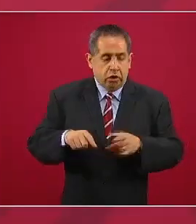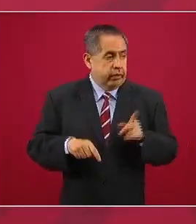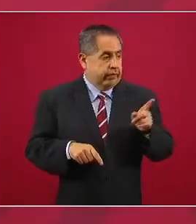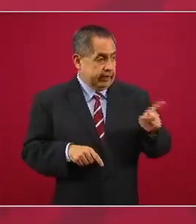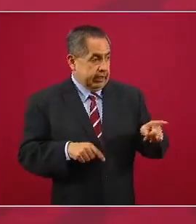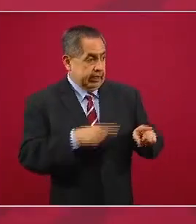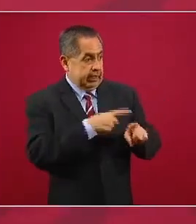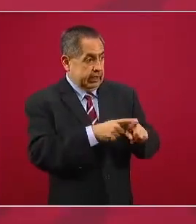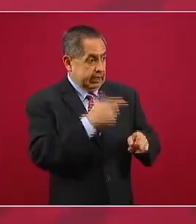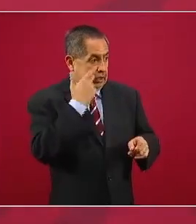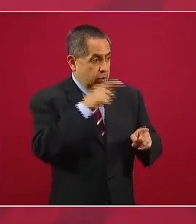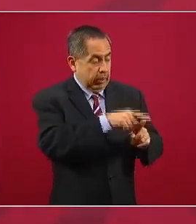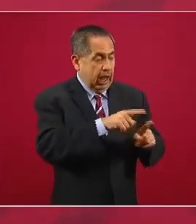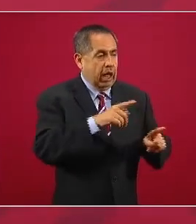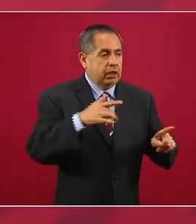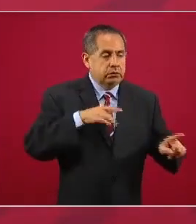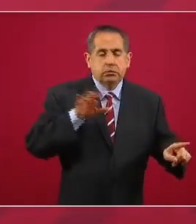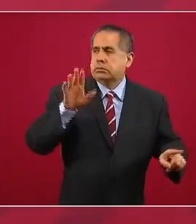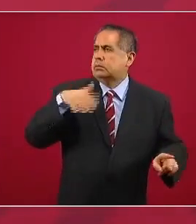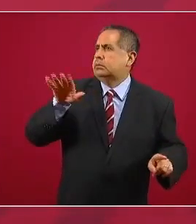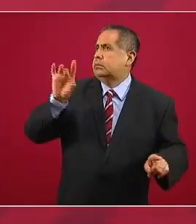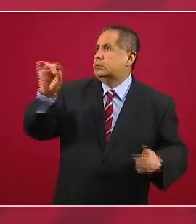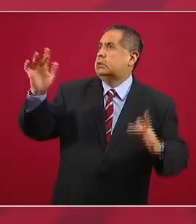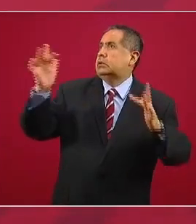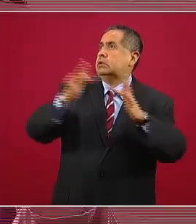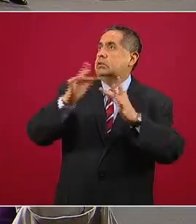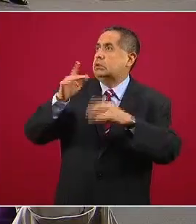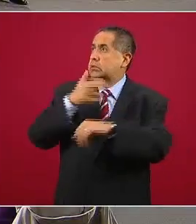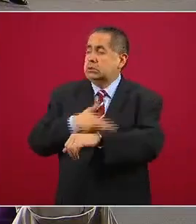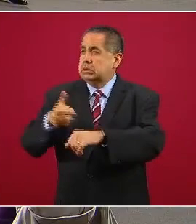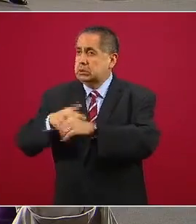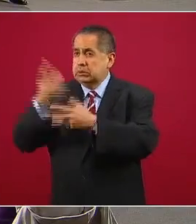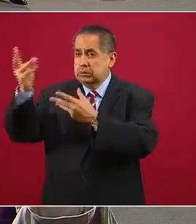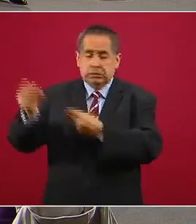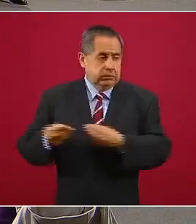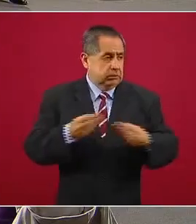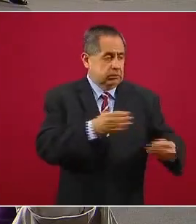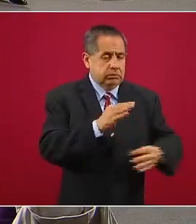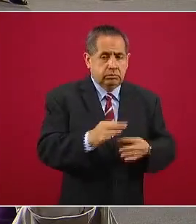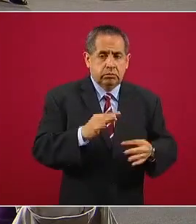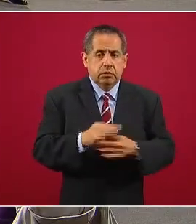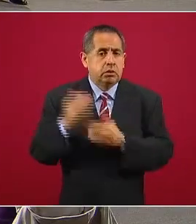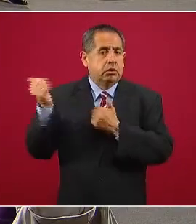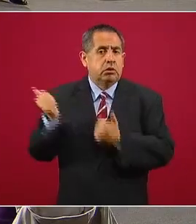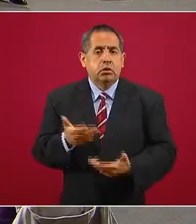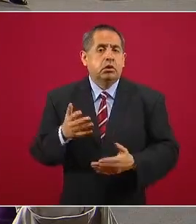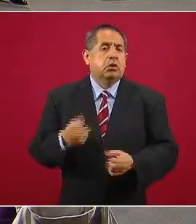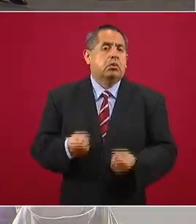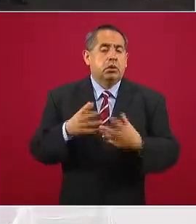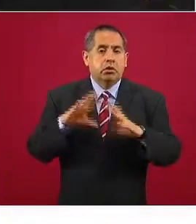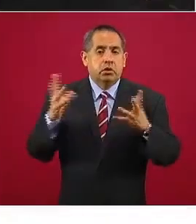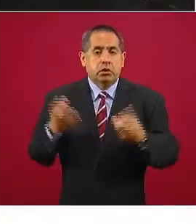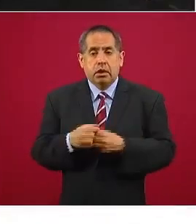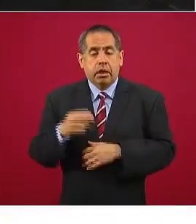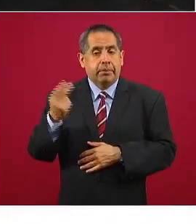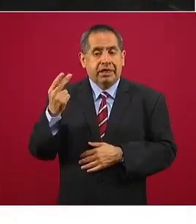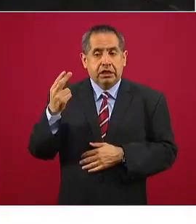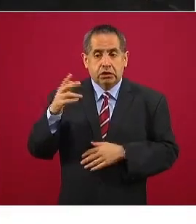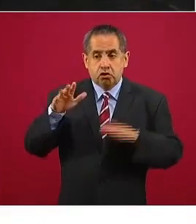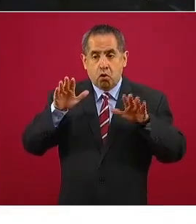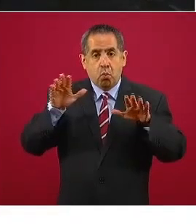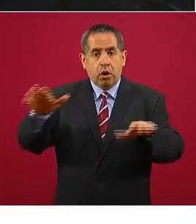nuestra tarea es acercarlos y garantizar que lleguen a su destino. Hasta el día de hoy se han recibido 25 vuelos desde